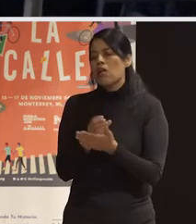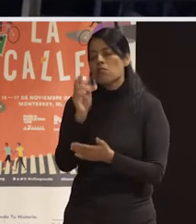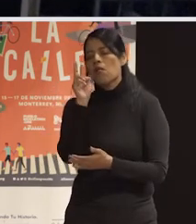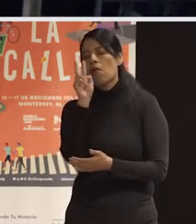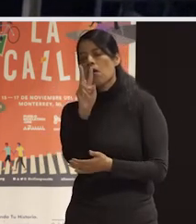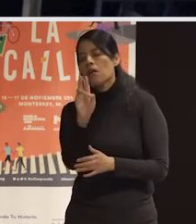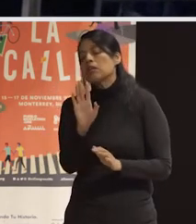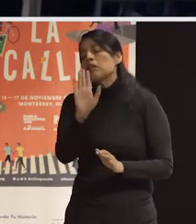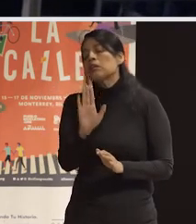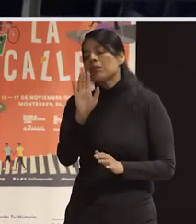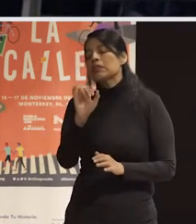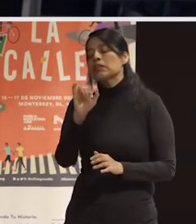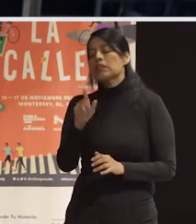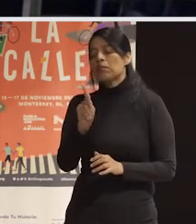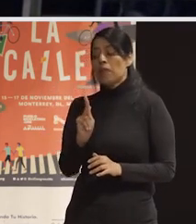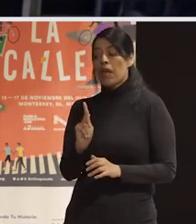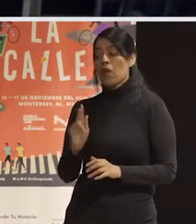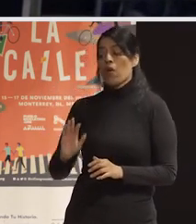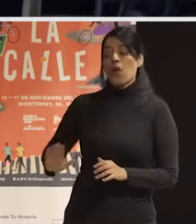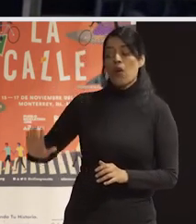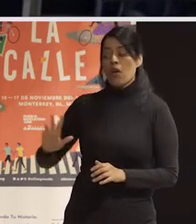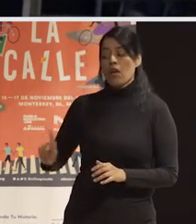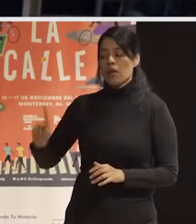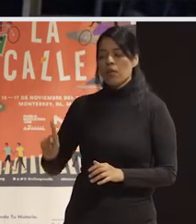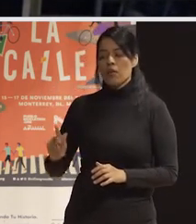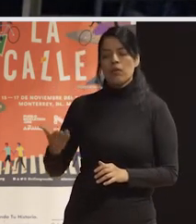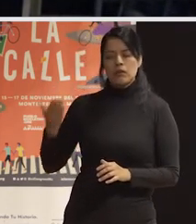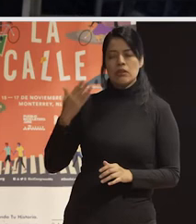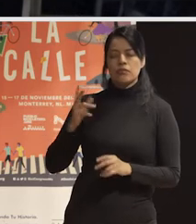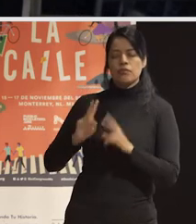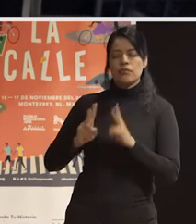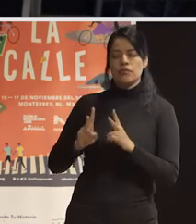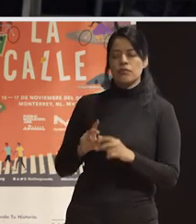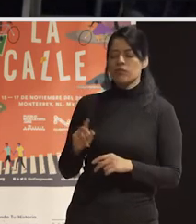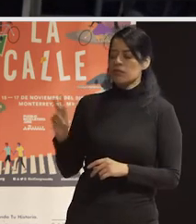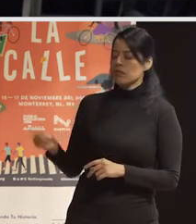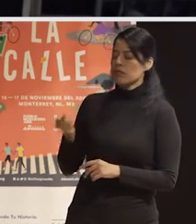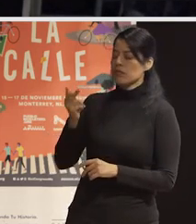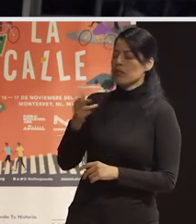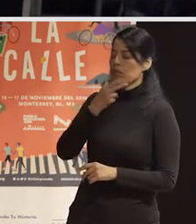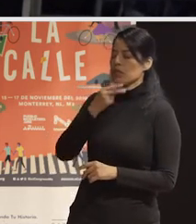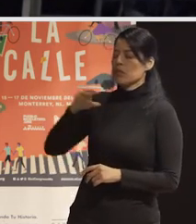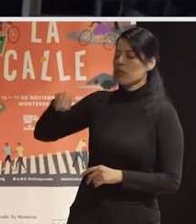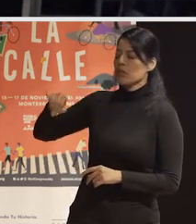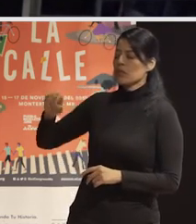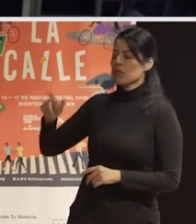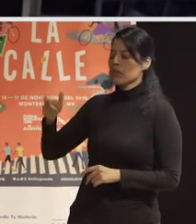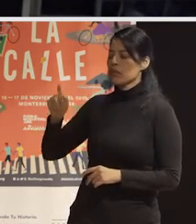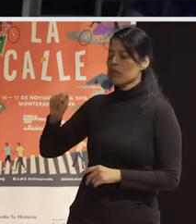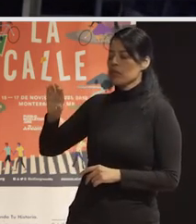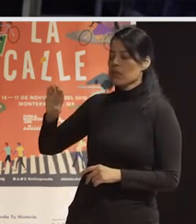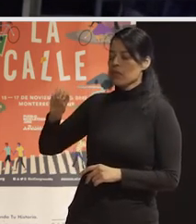pueblo por ejemplo me comentaba a una compañera le pregunto a un chico mixteco y cuando viajas cuando caminas tanto de